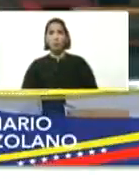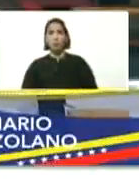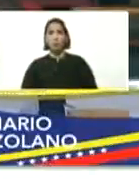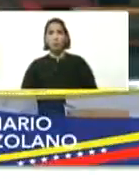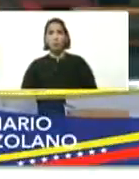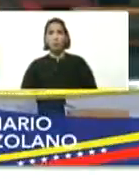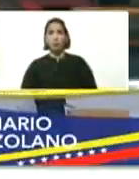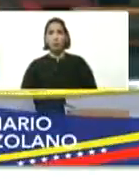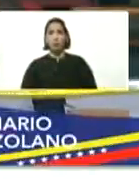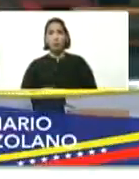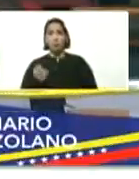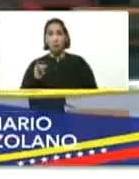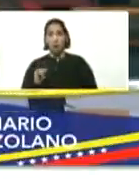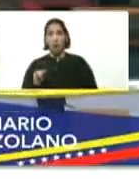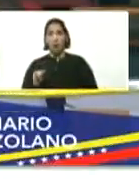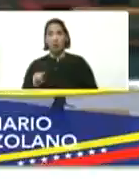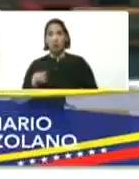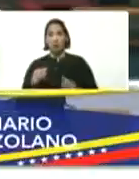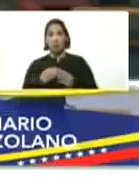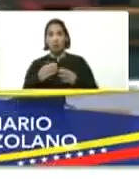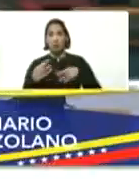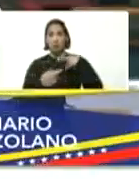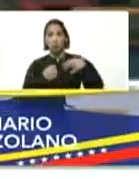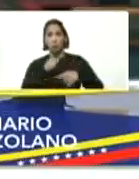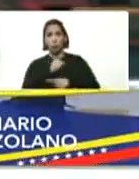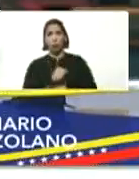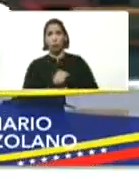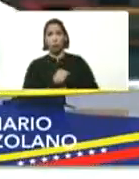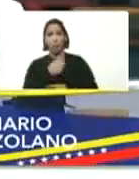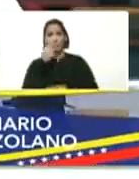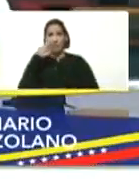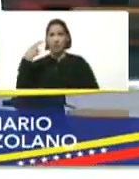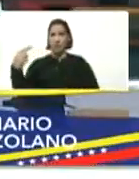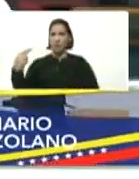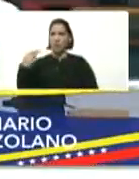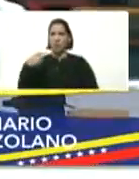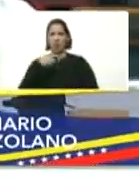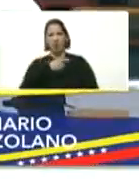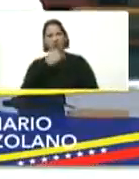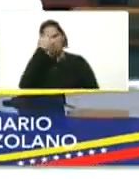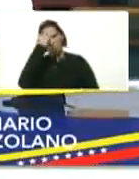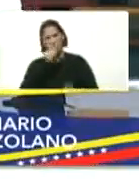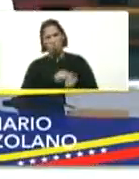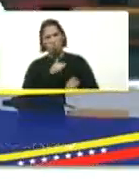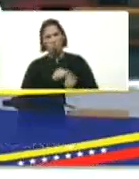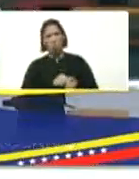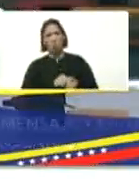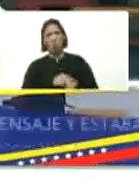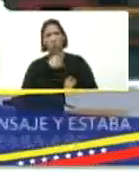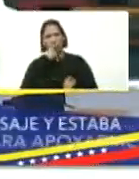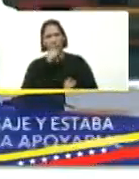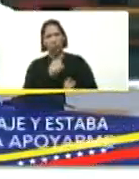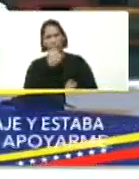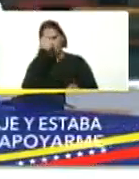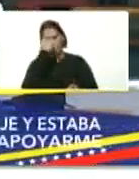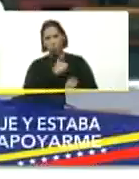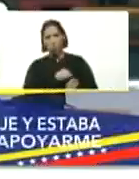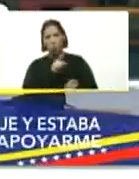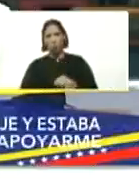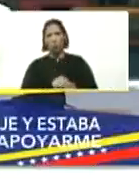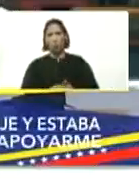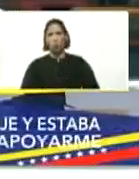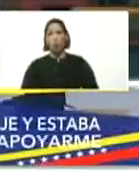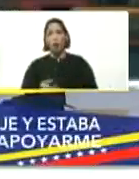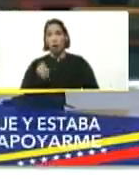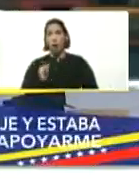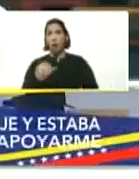Porque hay una izquierda que me vio desde el primer día con desprecio. Ahí está ese obrero, bruto, Maduro el bruto. Hay una